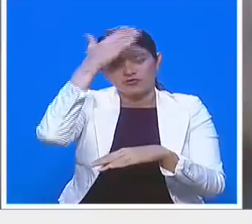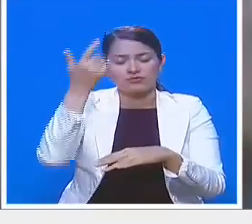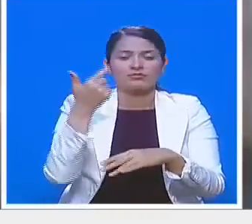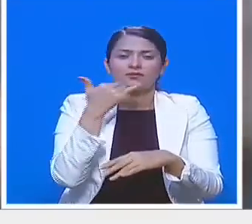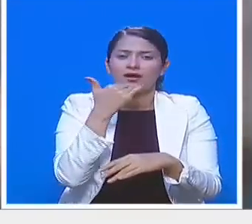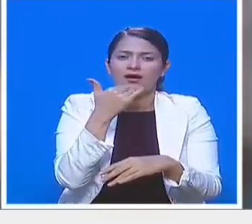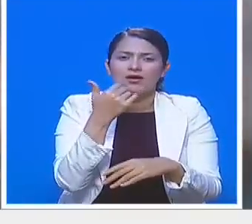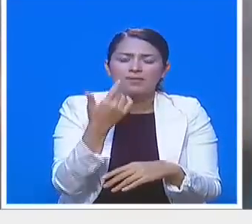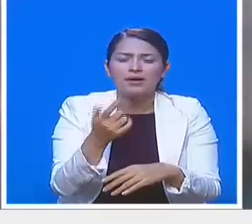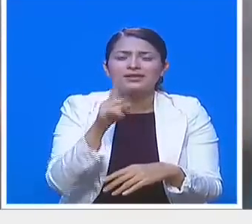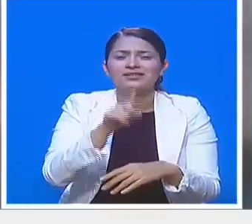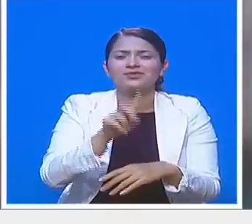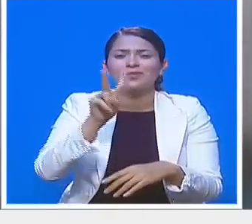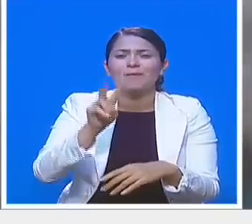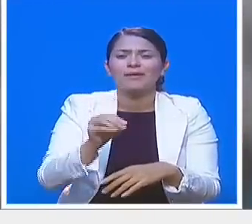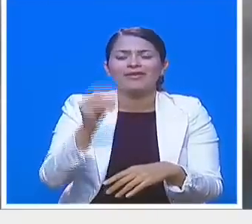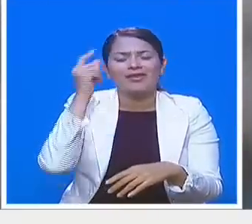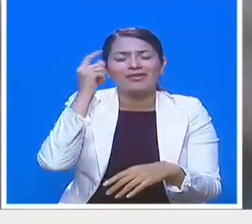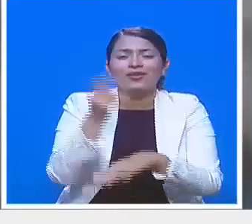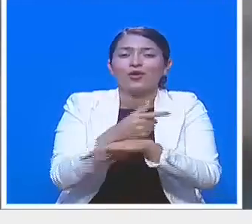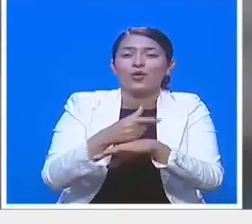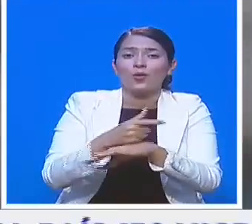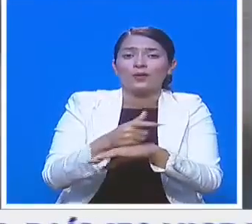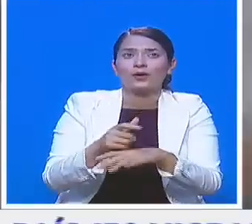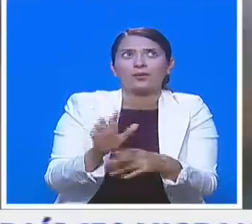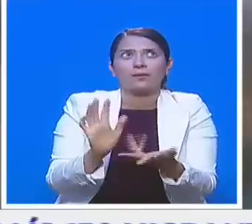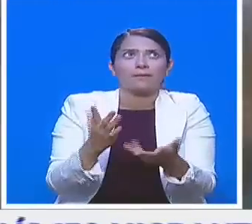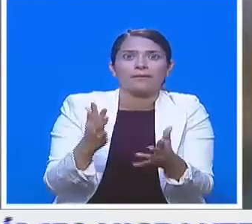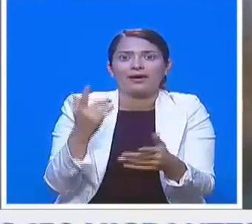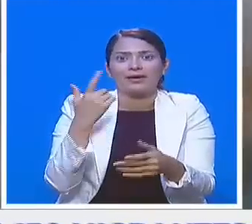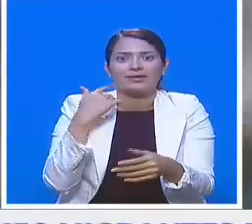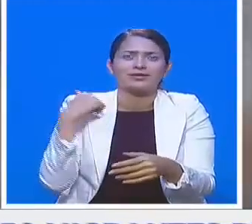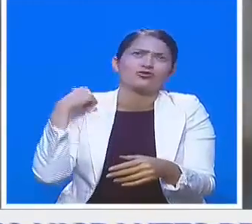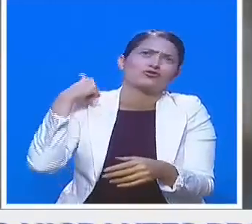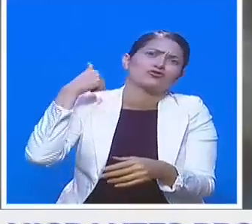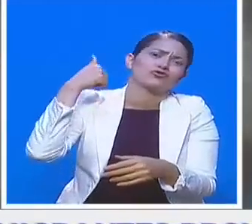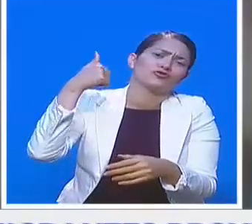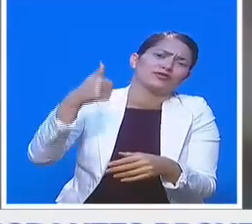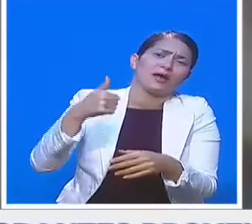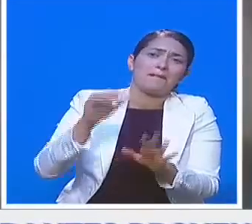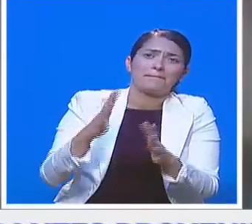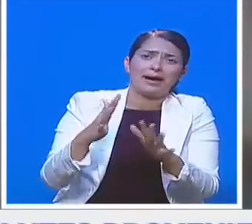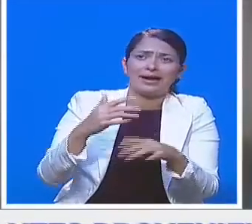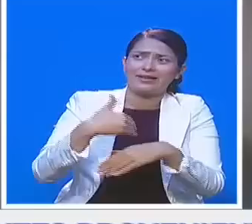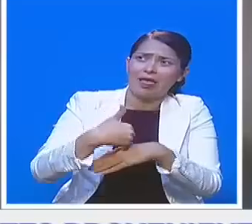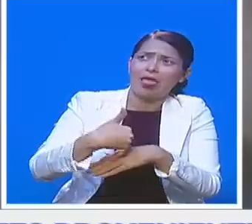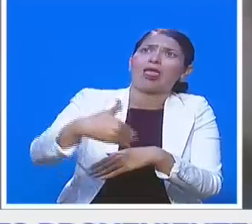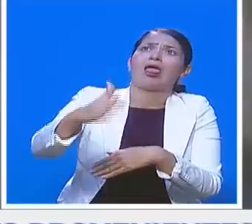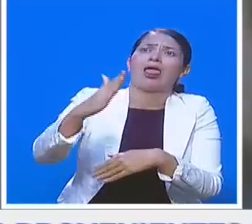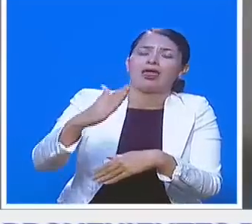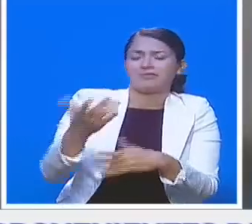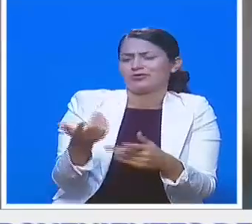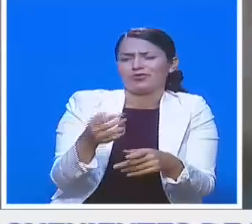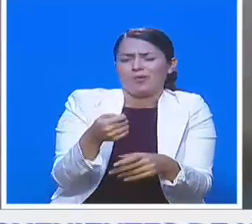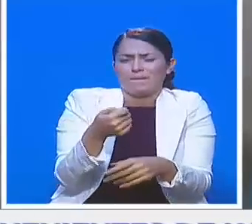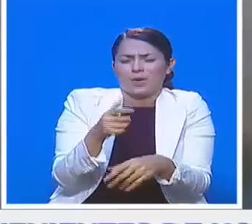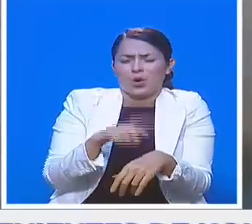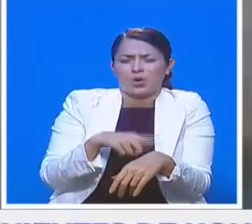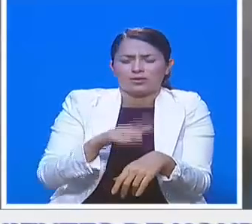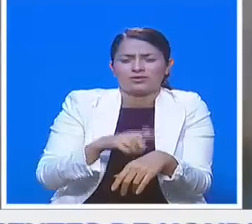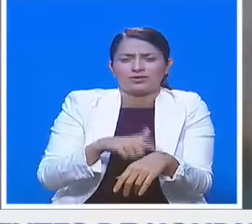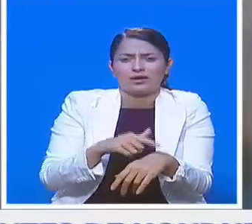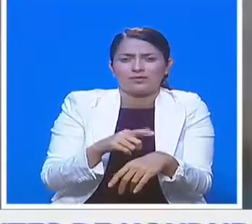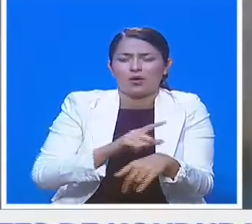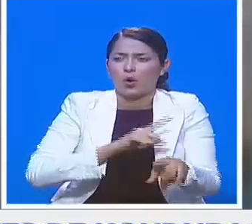cumpliendo 120 días, para uno parece un tiempo muchísimo más largo que eso, se